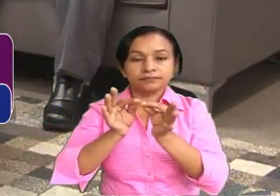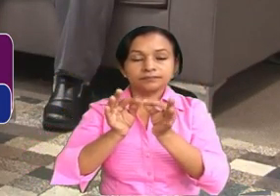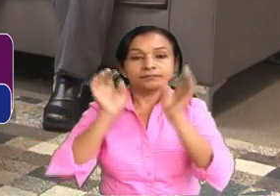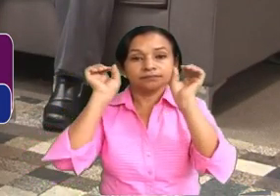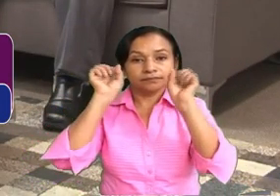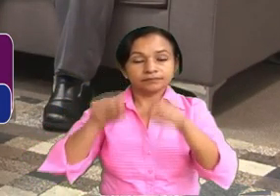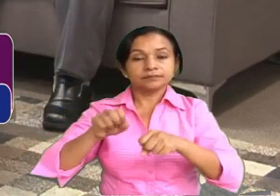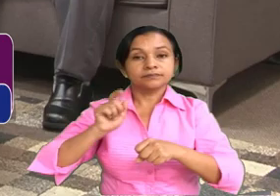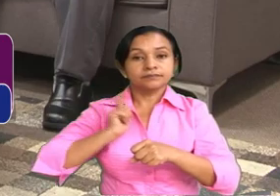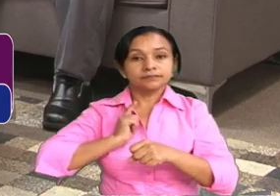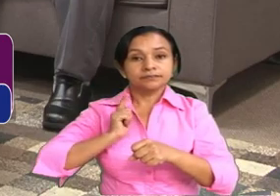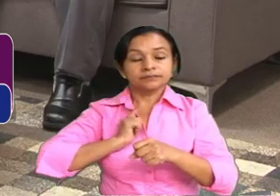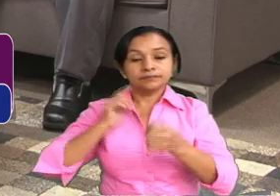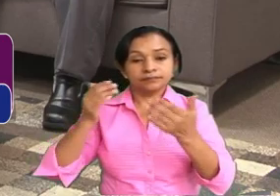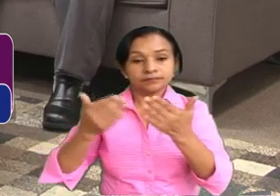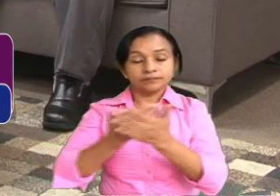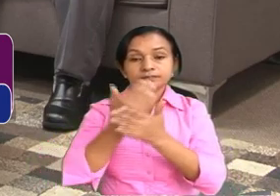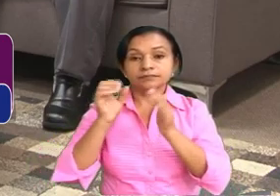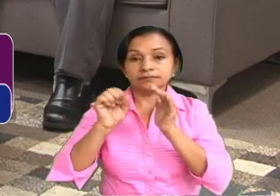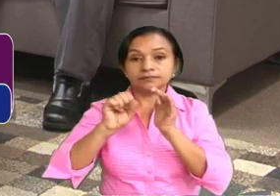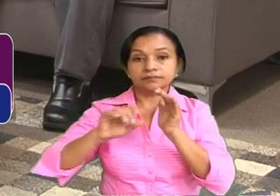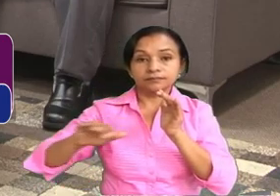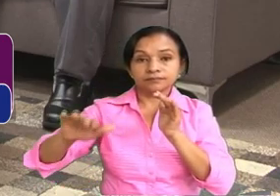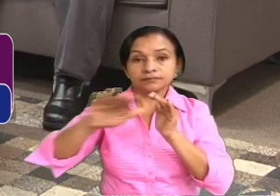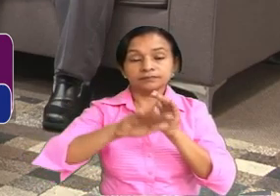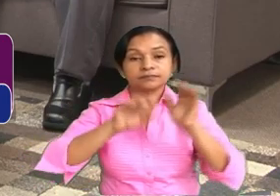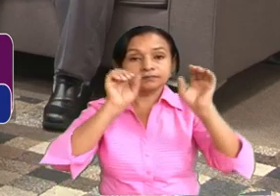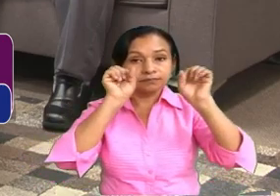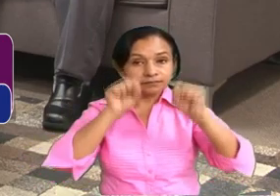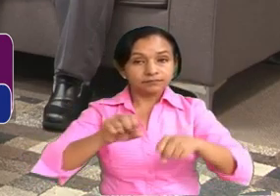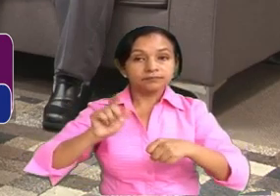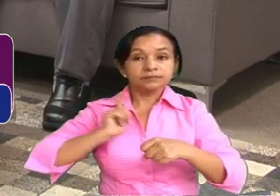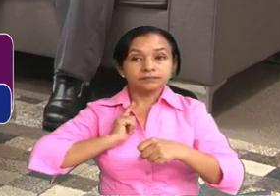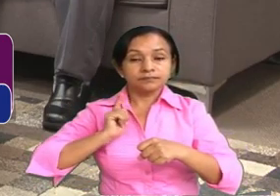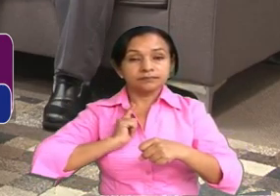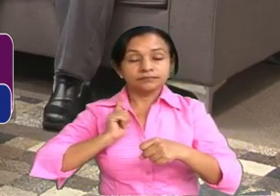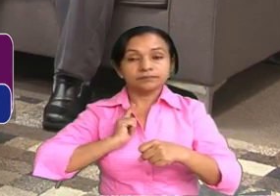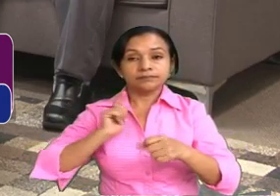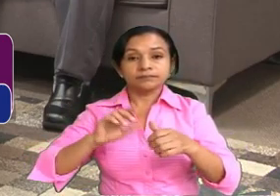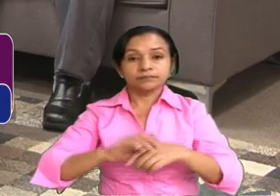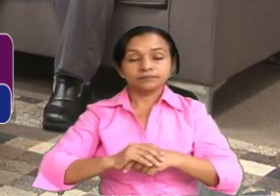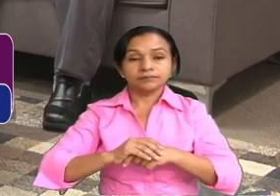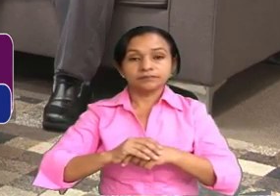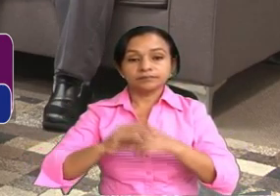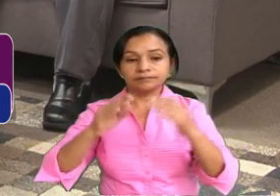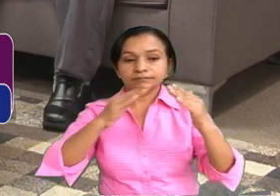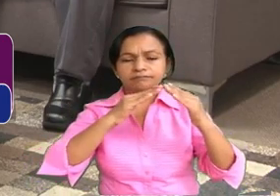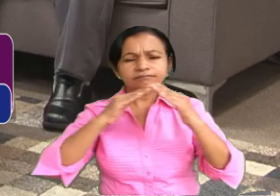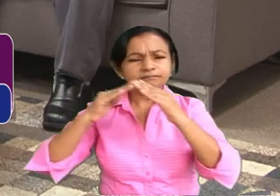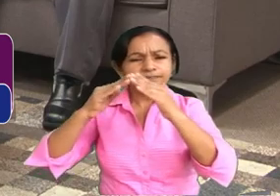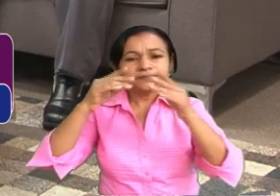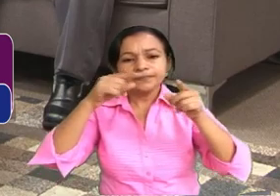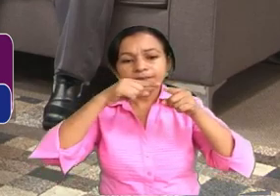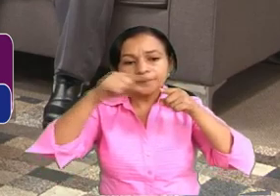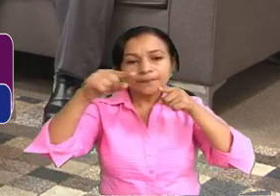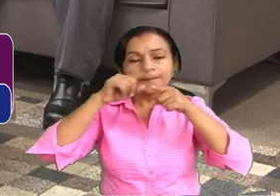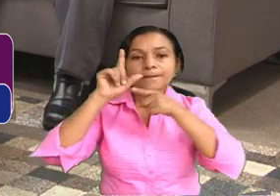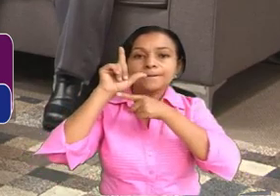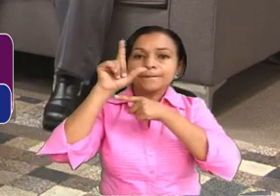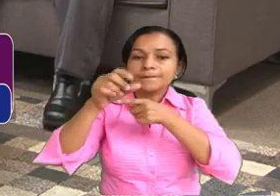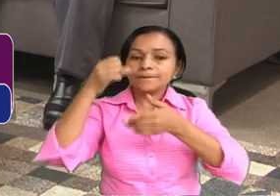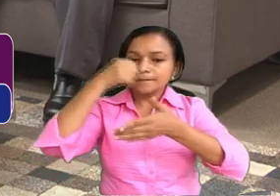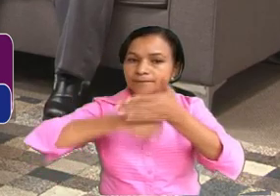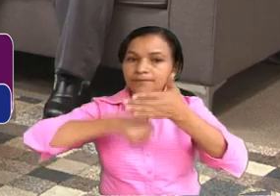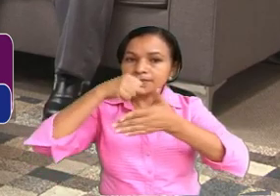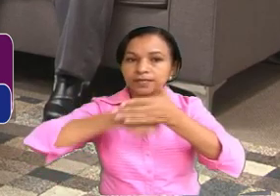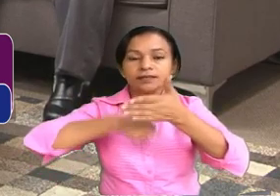podamos tener una nueva sociedad, para que podamos tener en las comunidades, en los municipios,